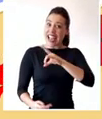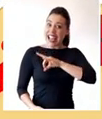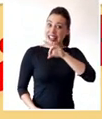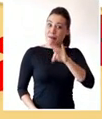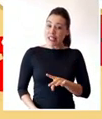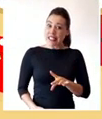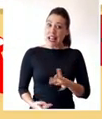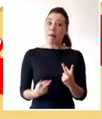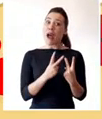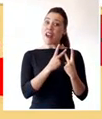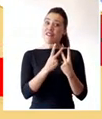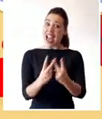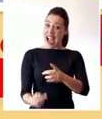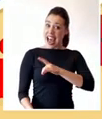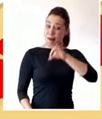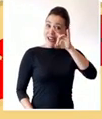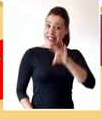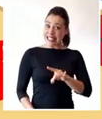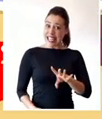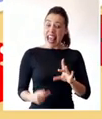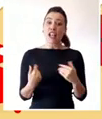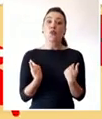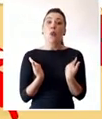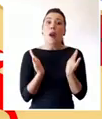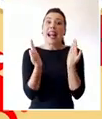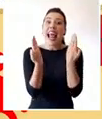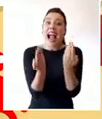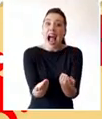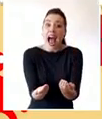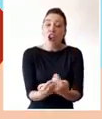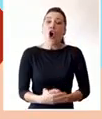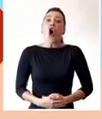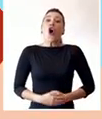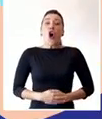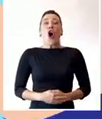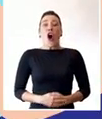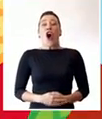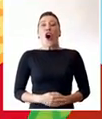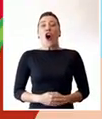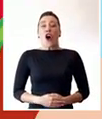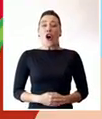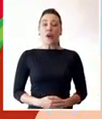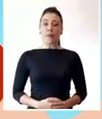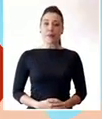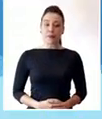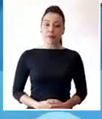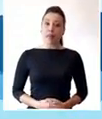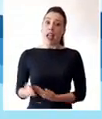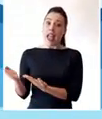un viaje. Porque viajar por Chile es un regalo. ¡Oh, oh, oh,